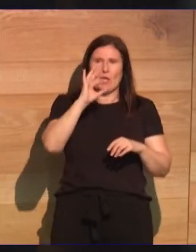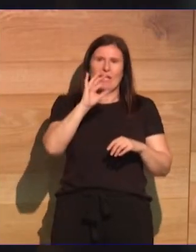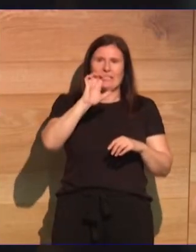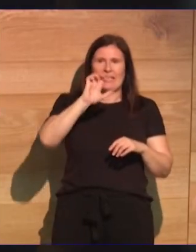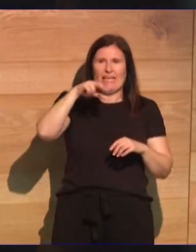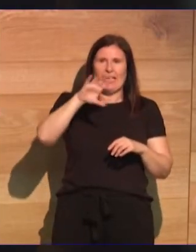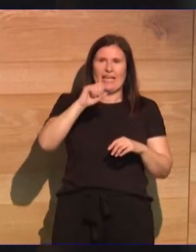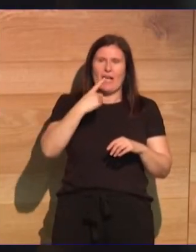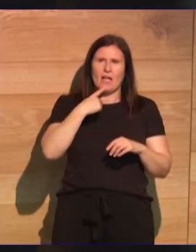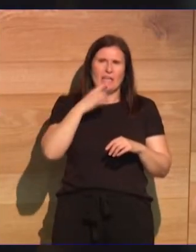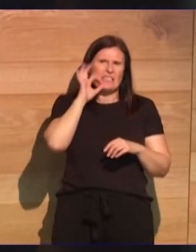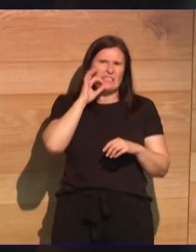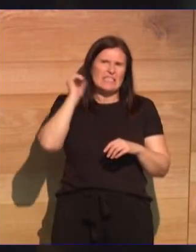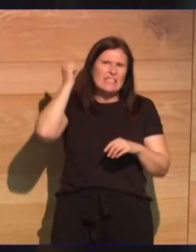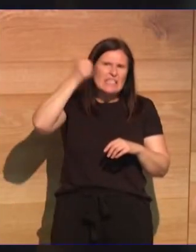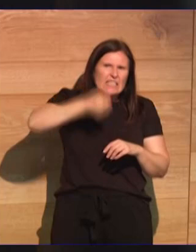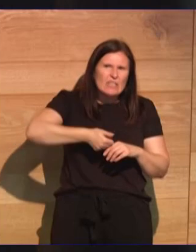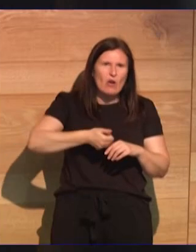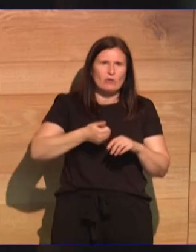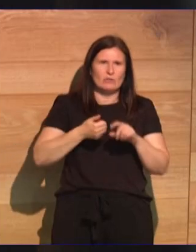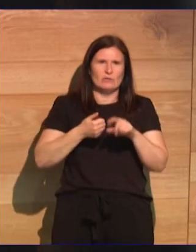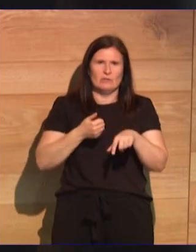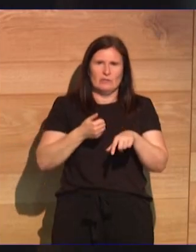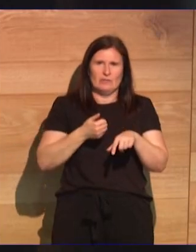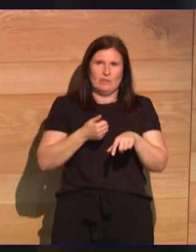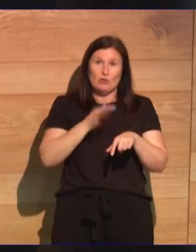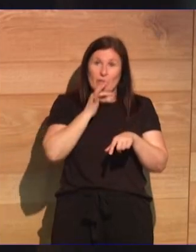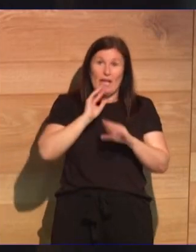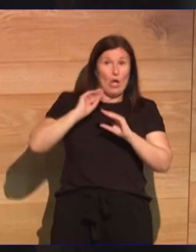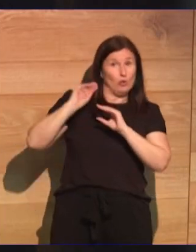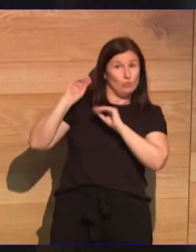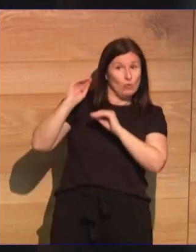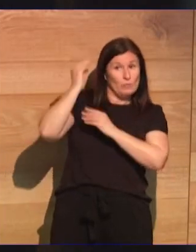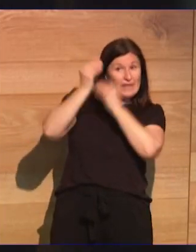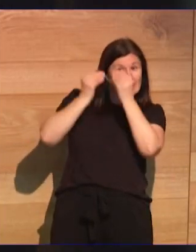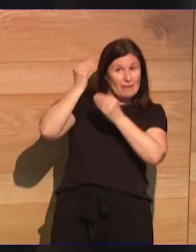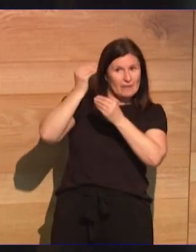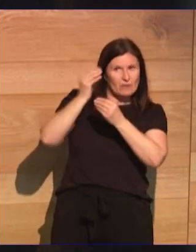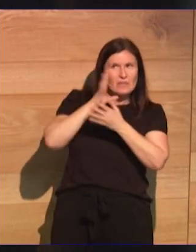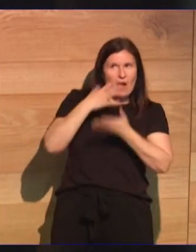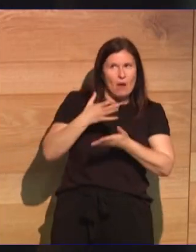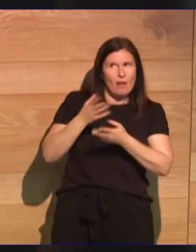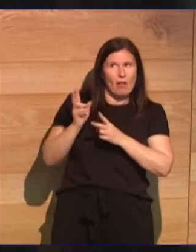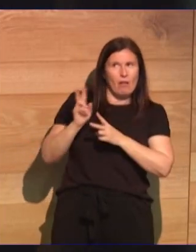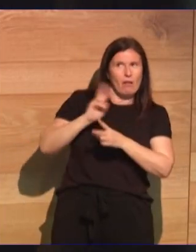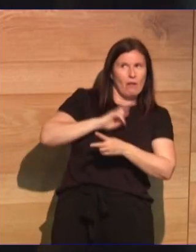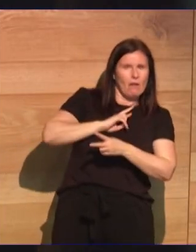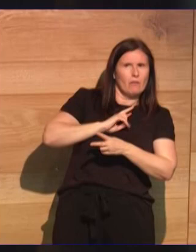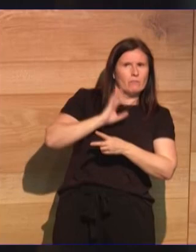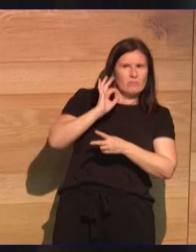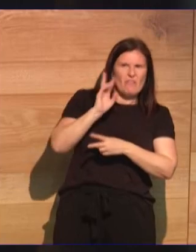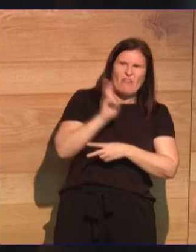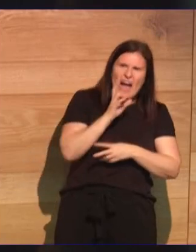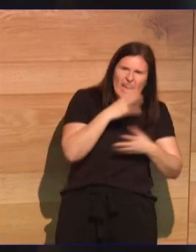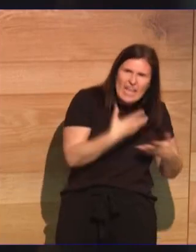siglos y es que está dando respuestas al siglo XXI, ¿no? Y probablemente más necesarias en esa ansiedad, en